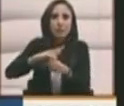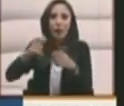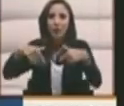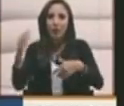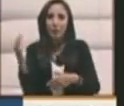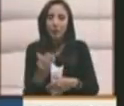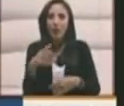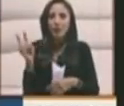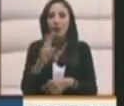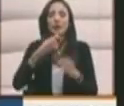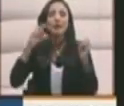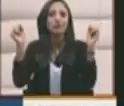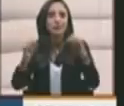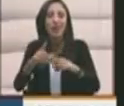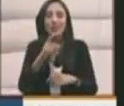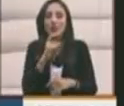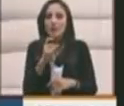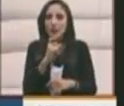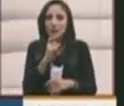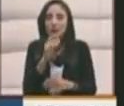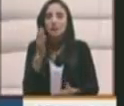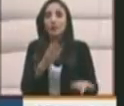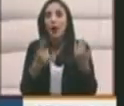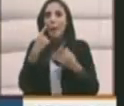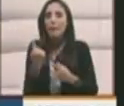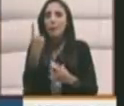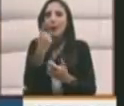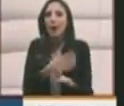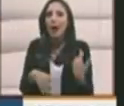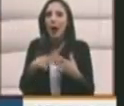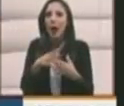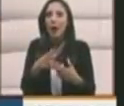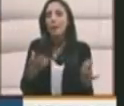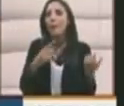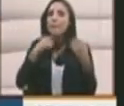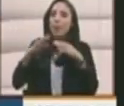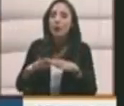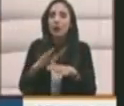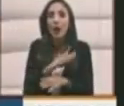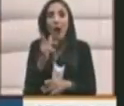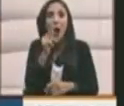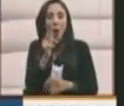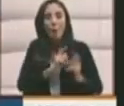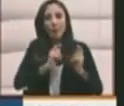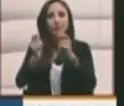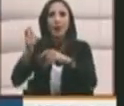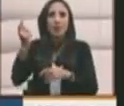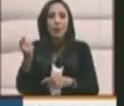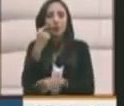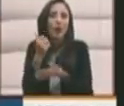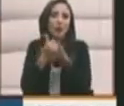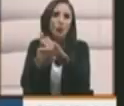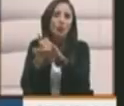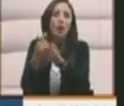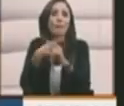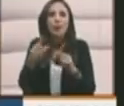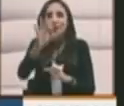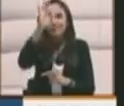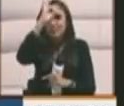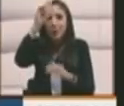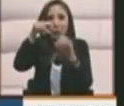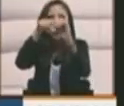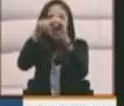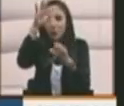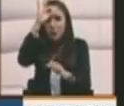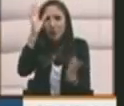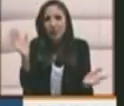Sí. La primera tentativa falló. Y por eso Requesens los ayudó sin saber que estaban tratando